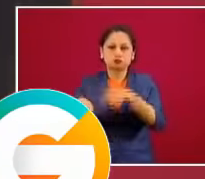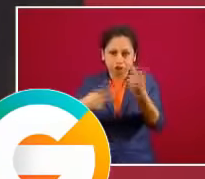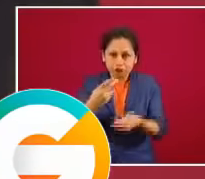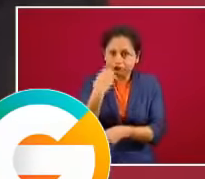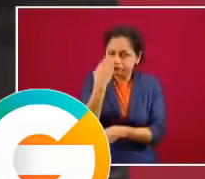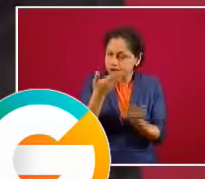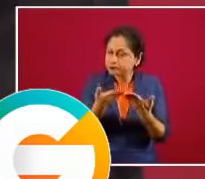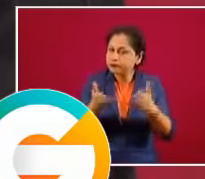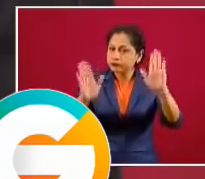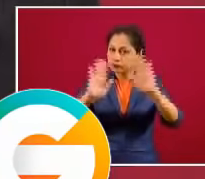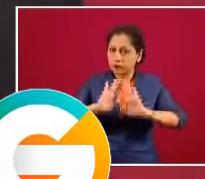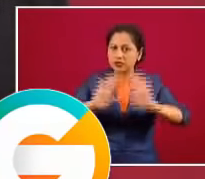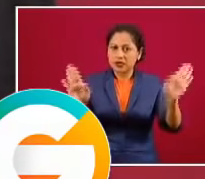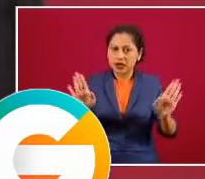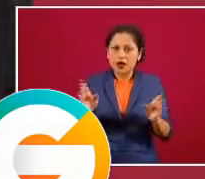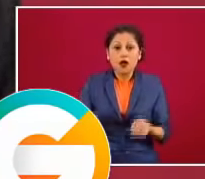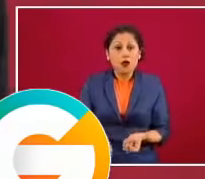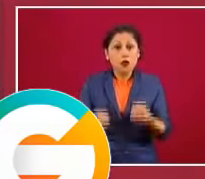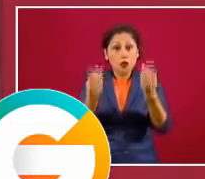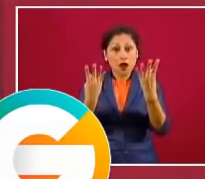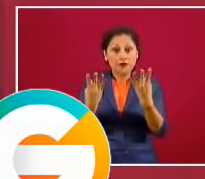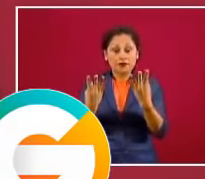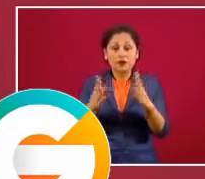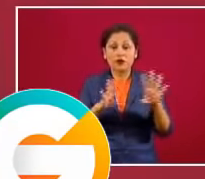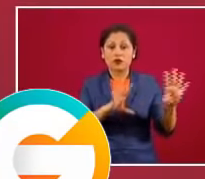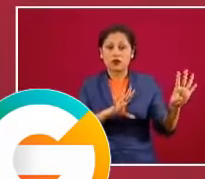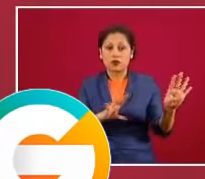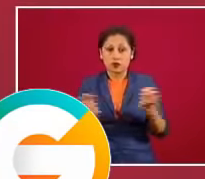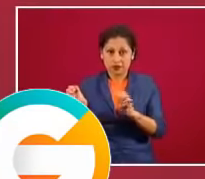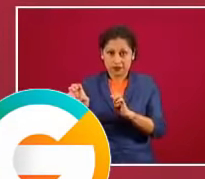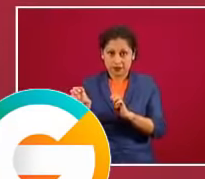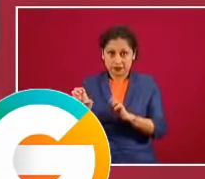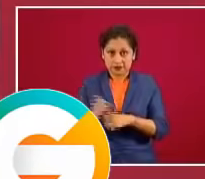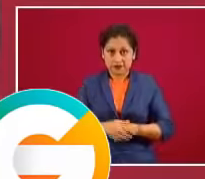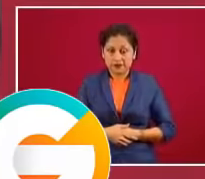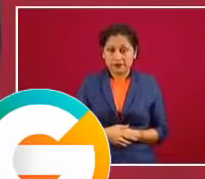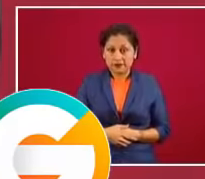los 900 municipios.